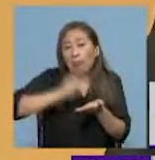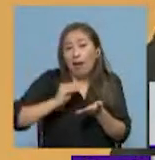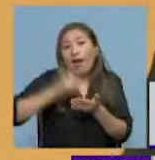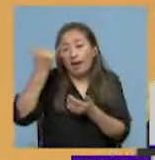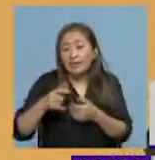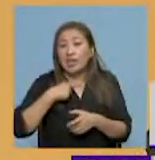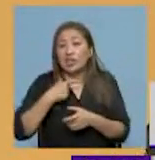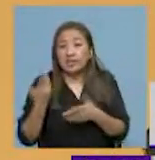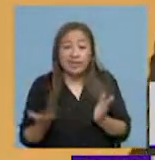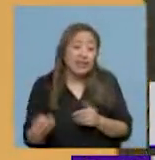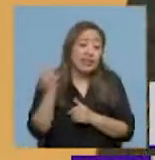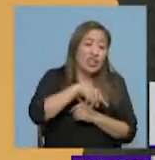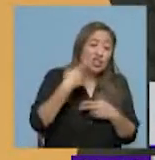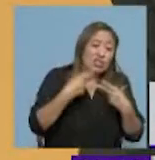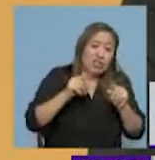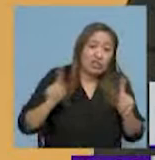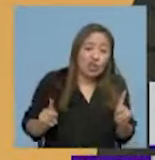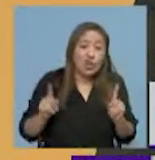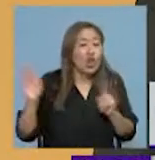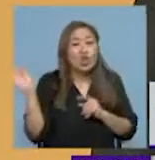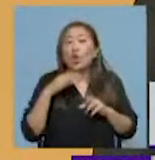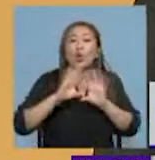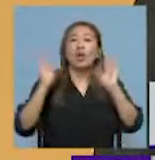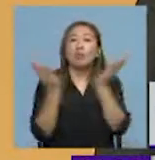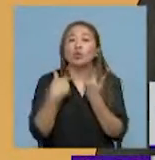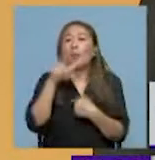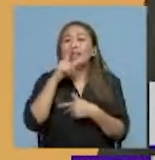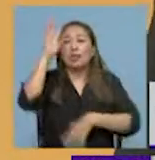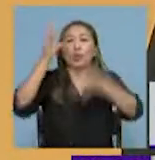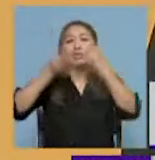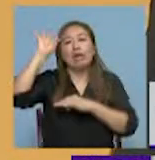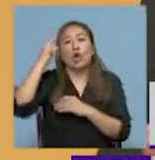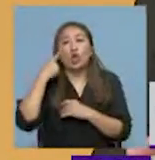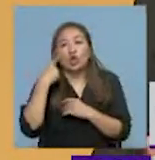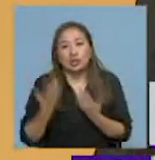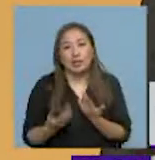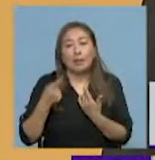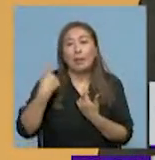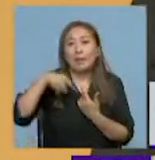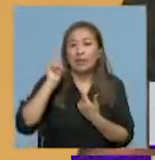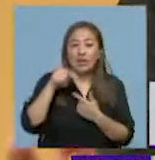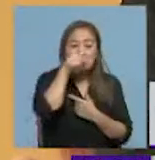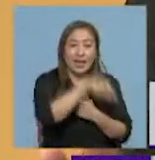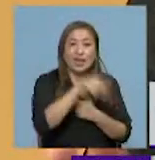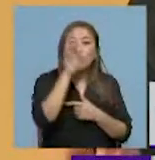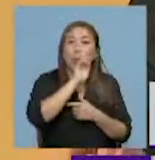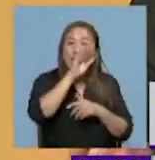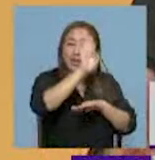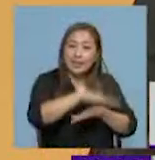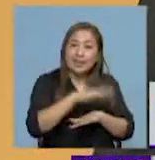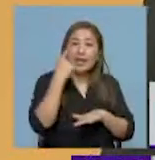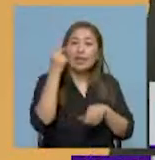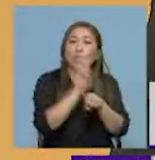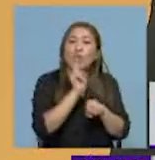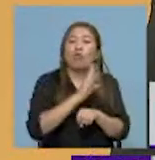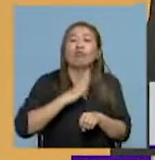quieren que la gaita lo que quieren que no lo haga y todo el mundo el actor judicialmente cuando en realidad hay una niña desprotegida en estos momentos